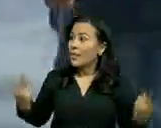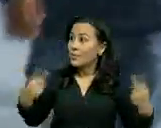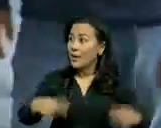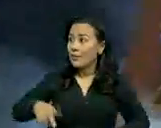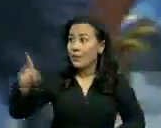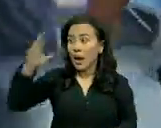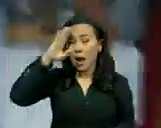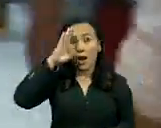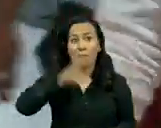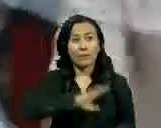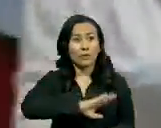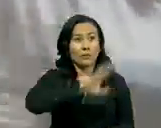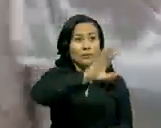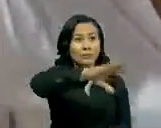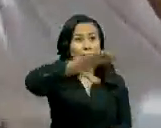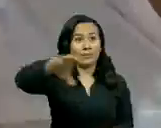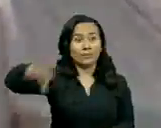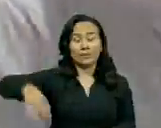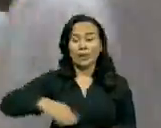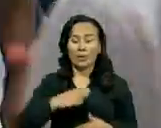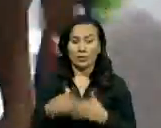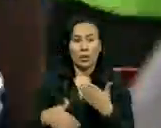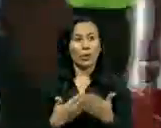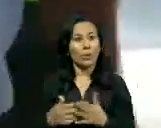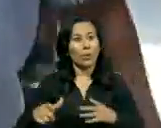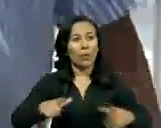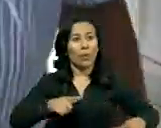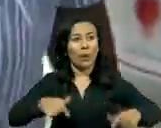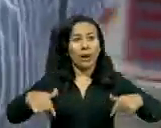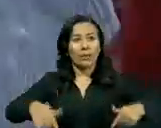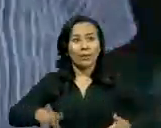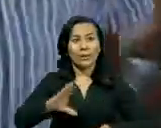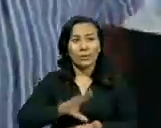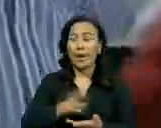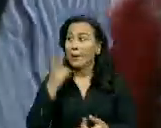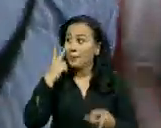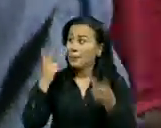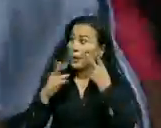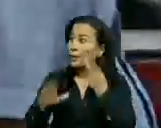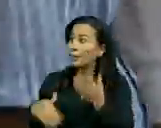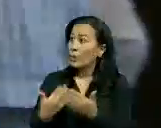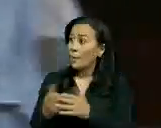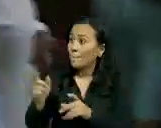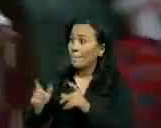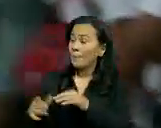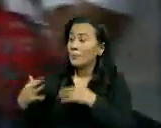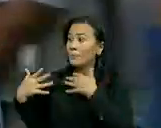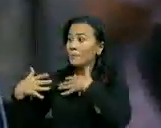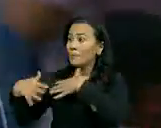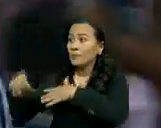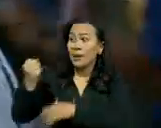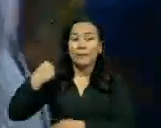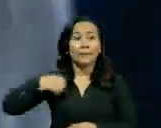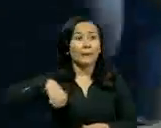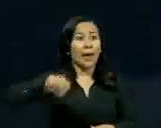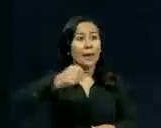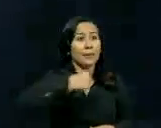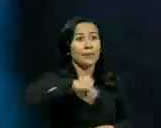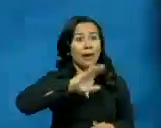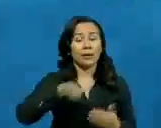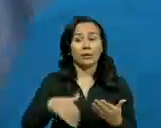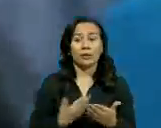se ha desplegado en distintos puntos de la ciudad, por ello ya hay gran cantidad de personas, de agentes y